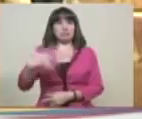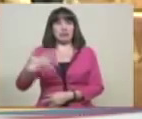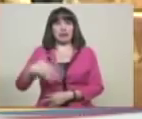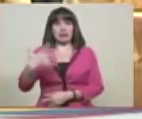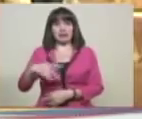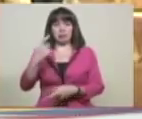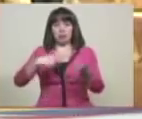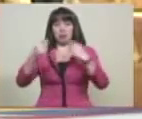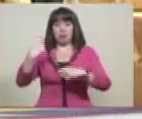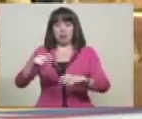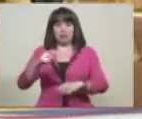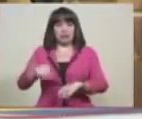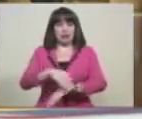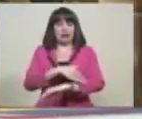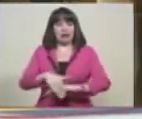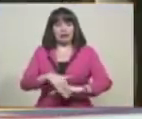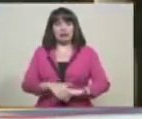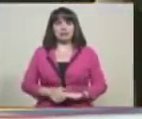hiperinflado,